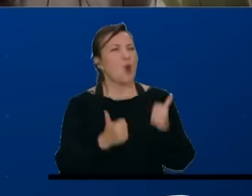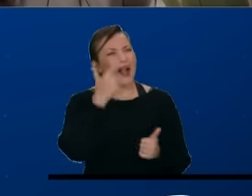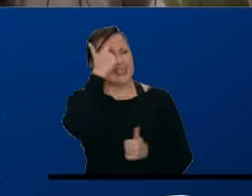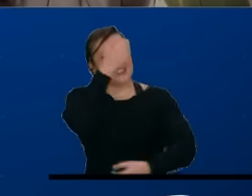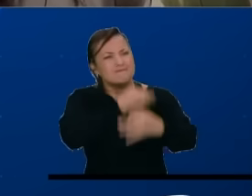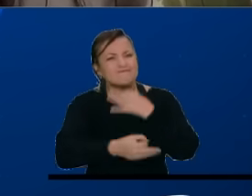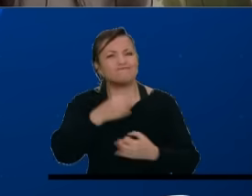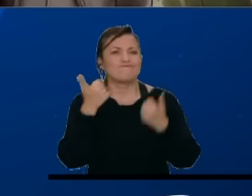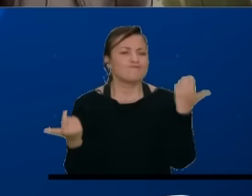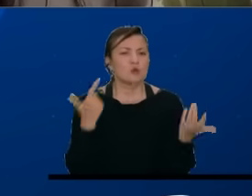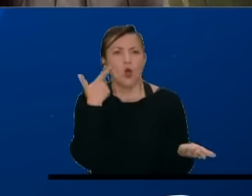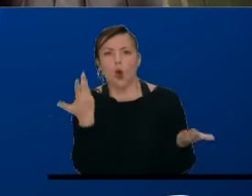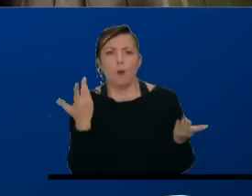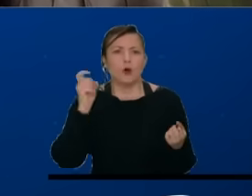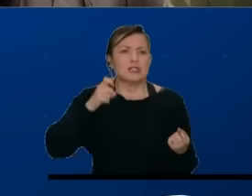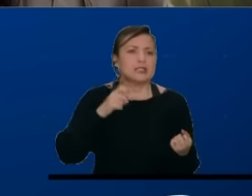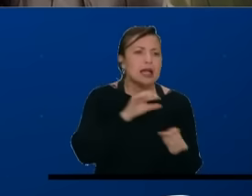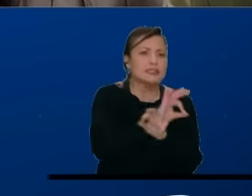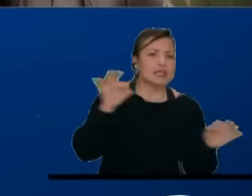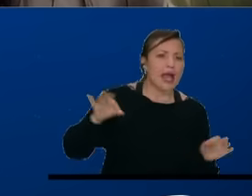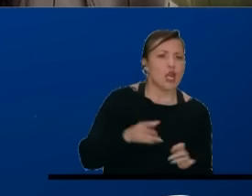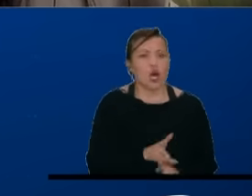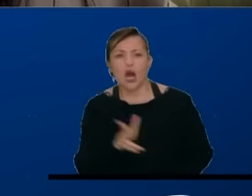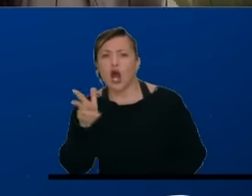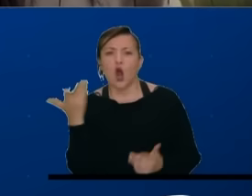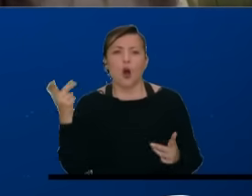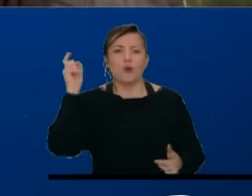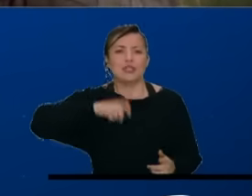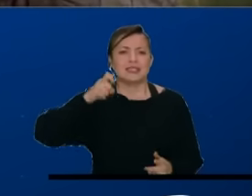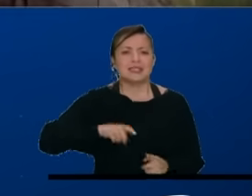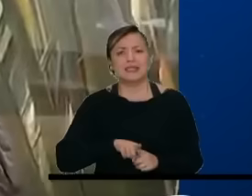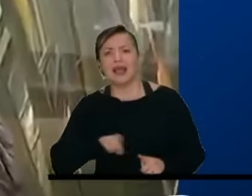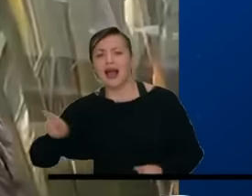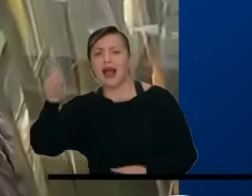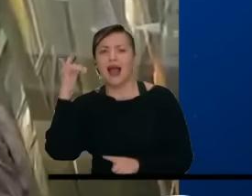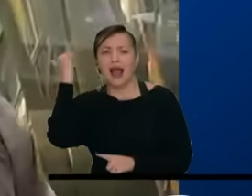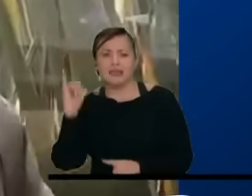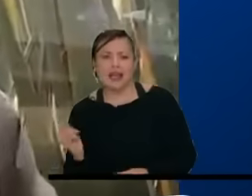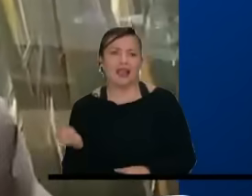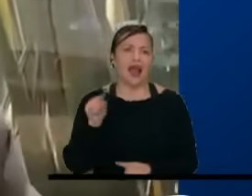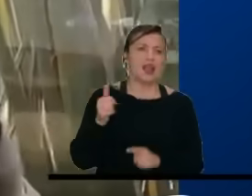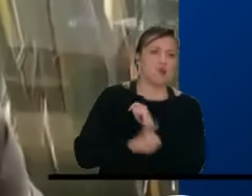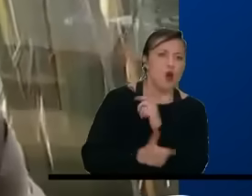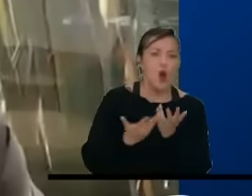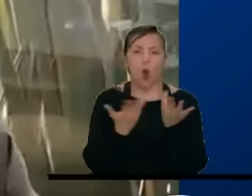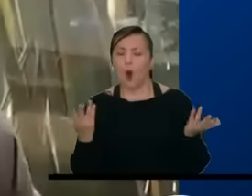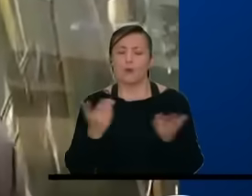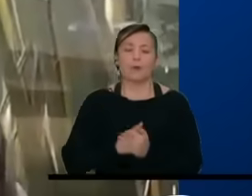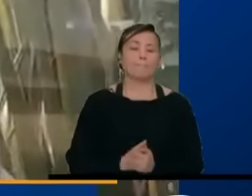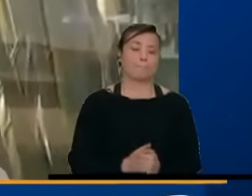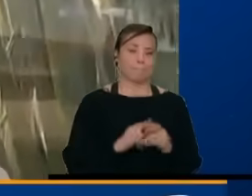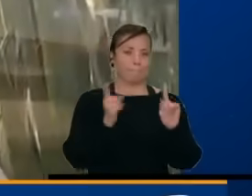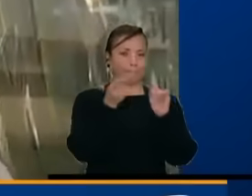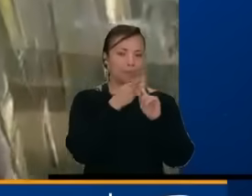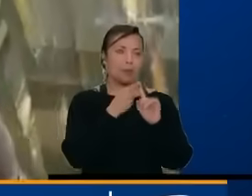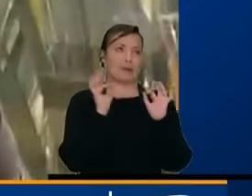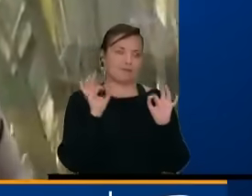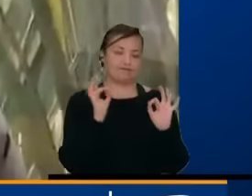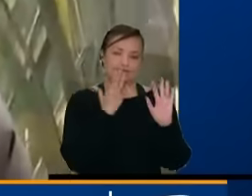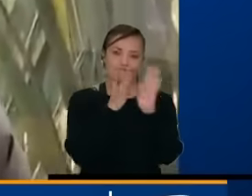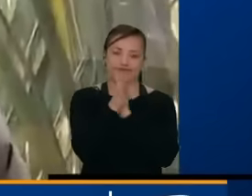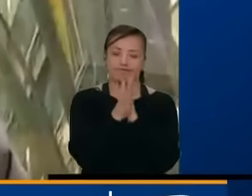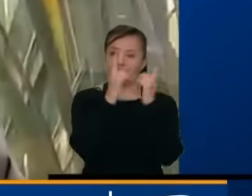opción tiene la gente que necesita comunicarse con estos dos departamentos? Bueno, lo primero, con una gran